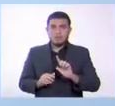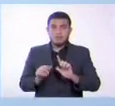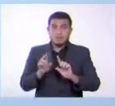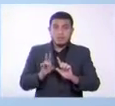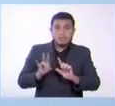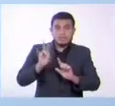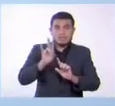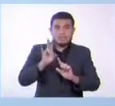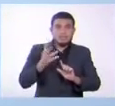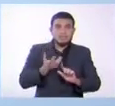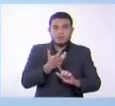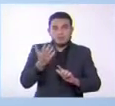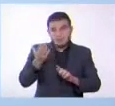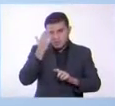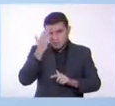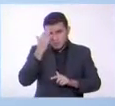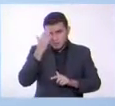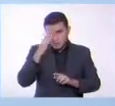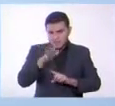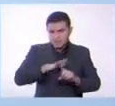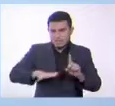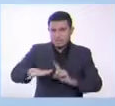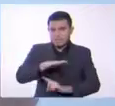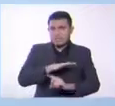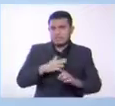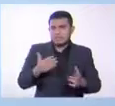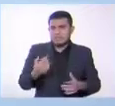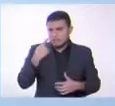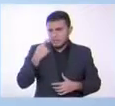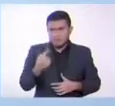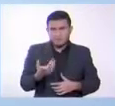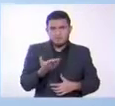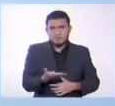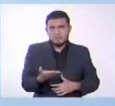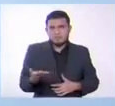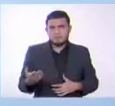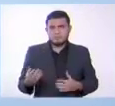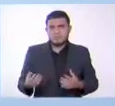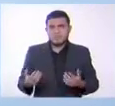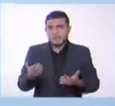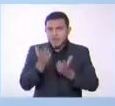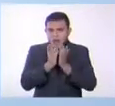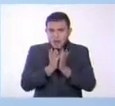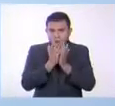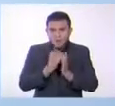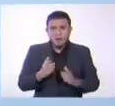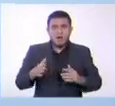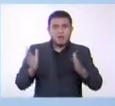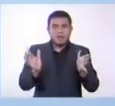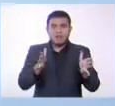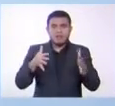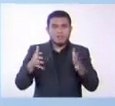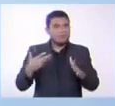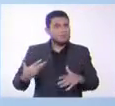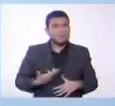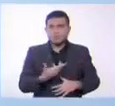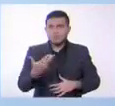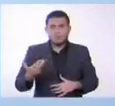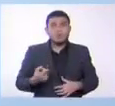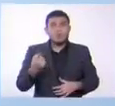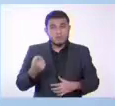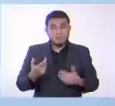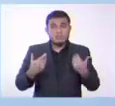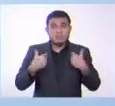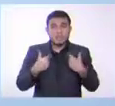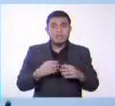nos rodea, los organismos vivos, los elementos, el agua, el aire, todo está formado